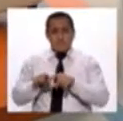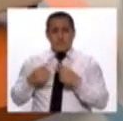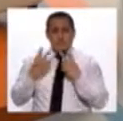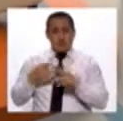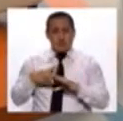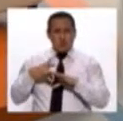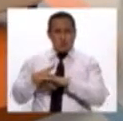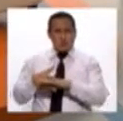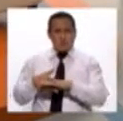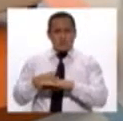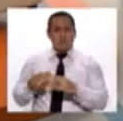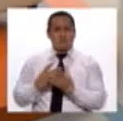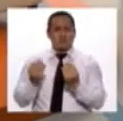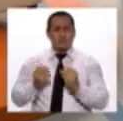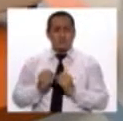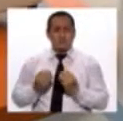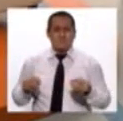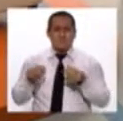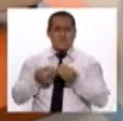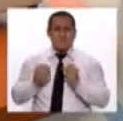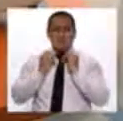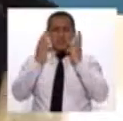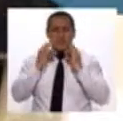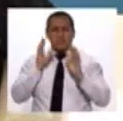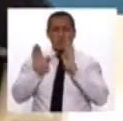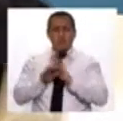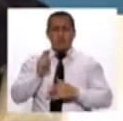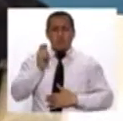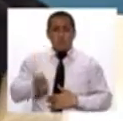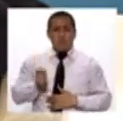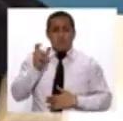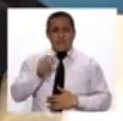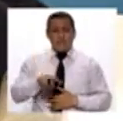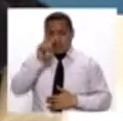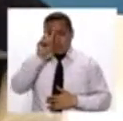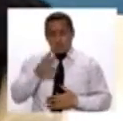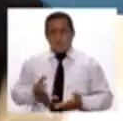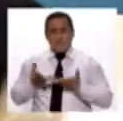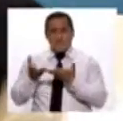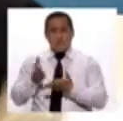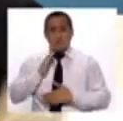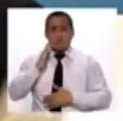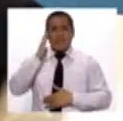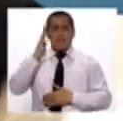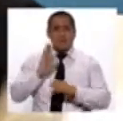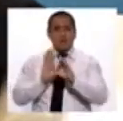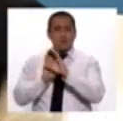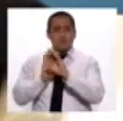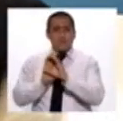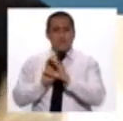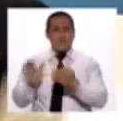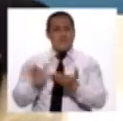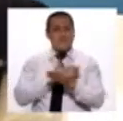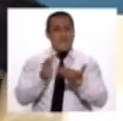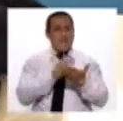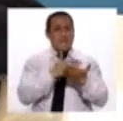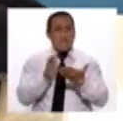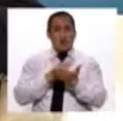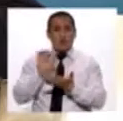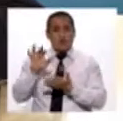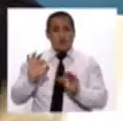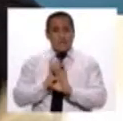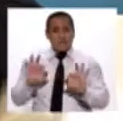parte objeciones? Es mucho más ridículo, ¿no? Porque si solo un juez de la República recibe ese mandato constitucional y ninguna otra autoridad